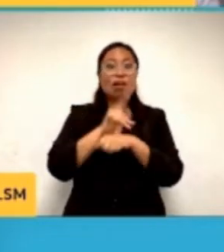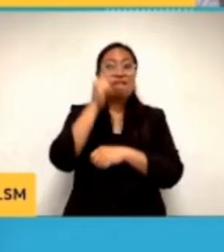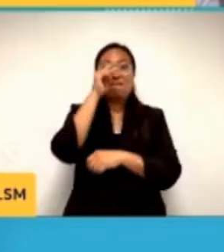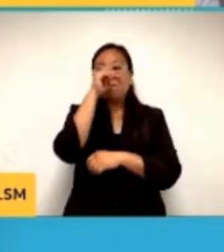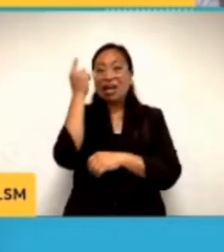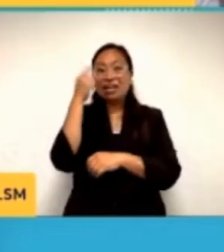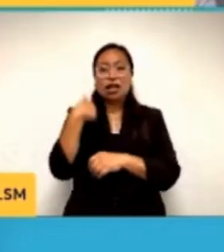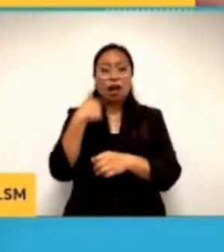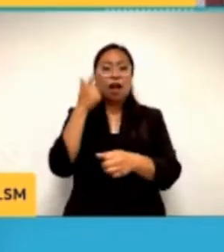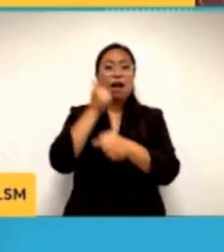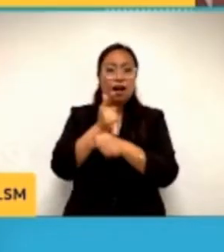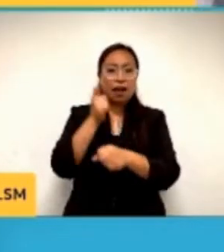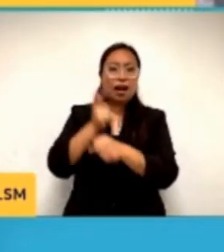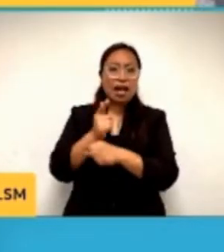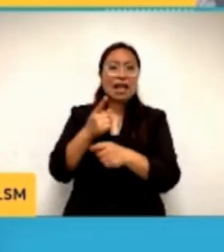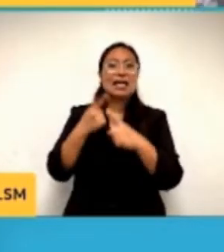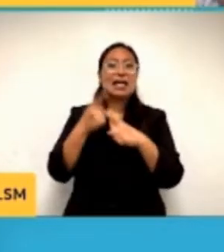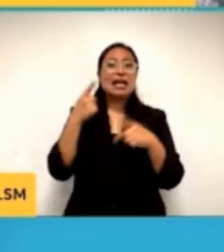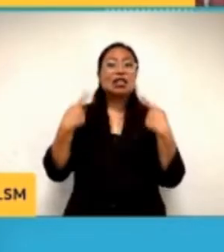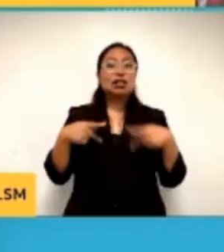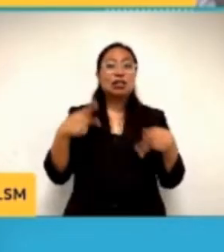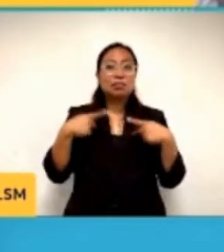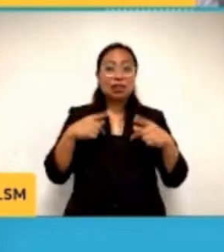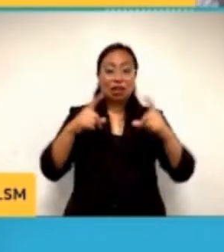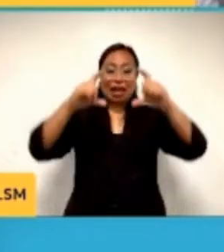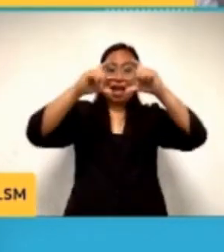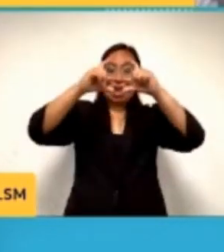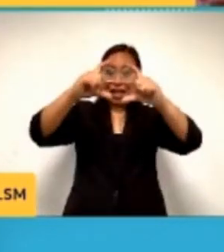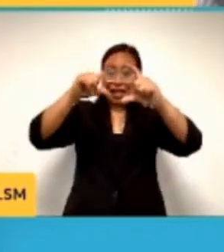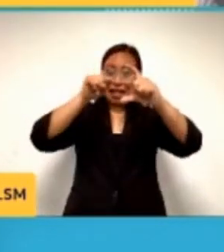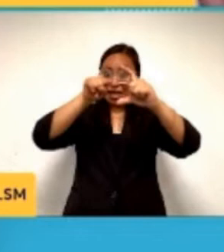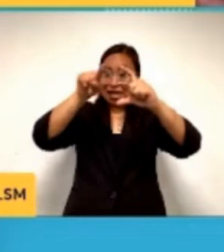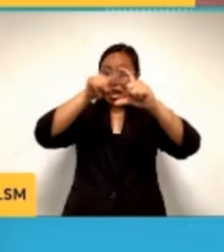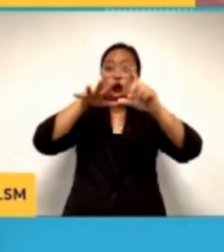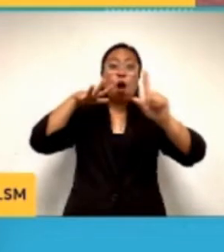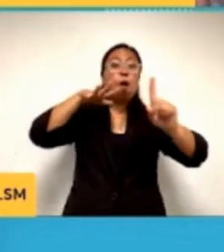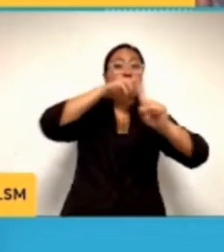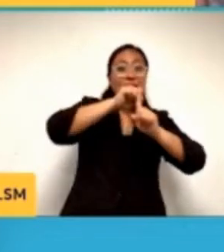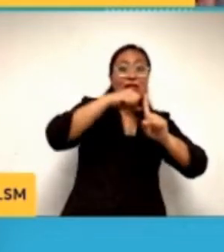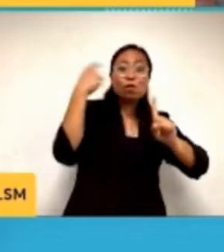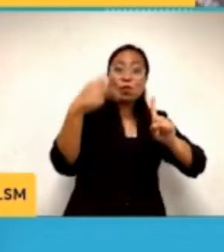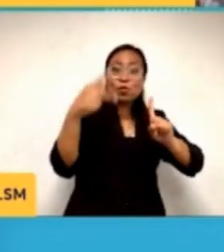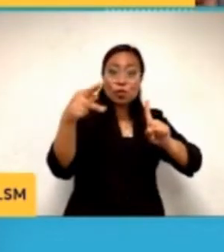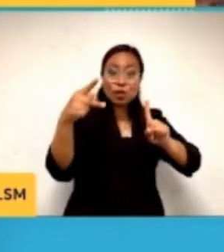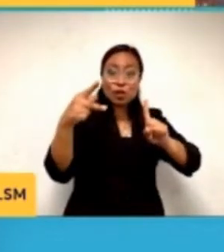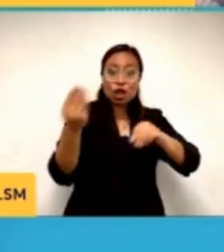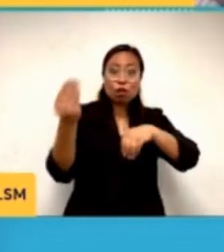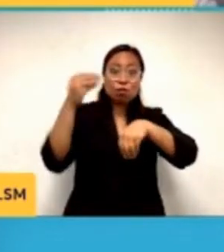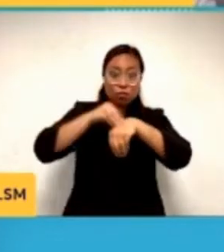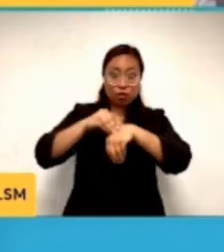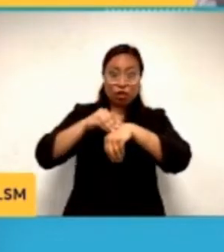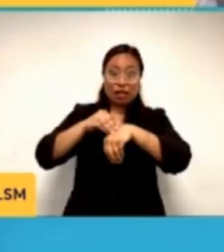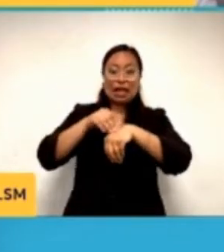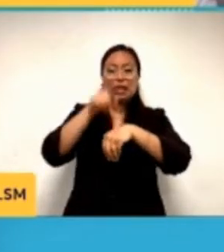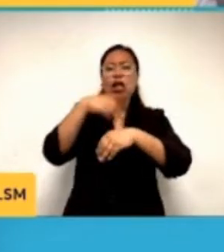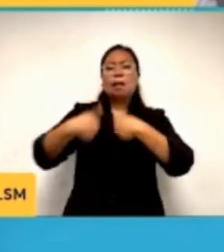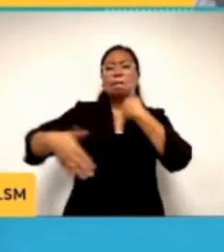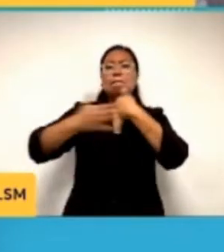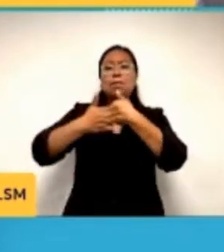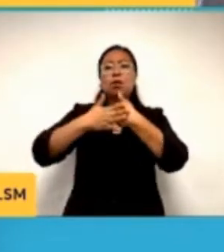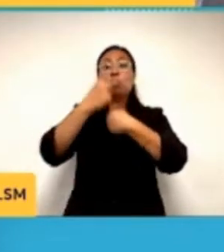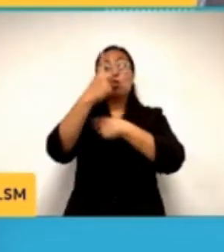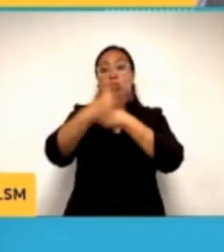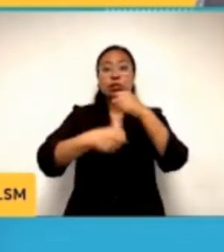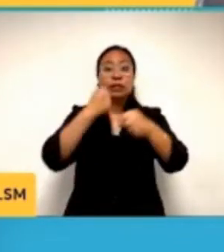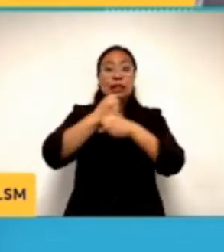esas personas clave. En el centro te invito a que pongas tu propósito, eso que ya dijimos, en los próximos 2 años